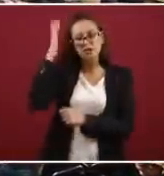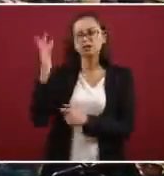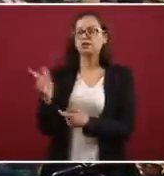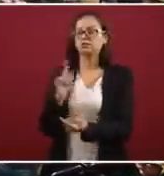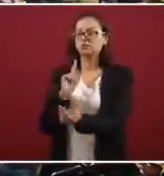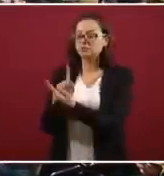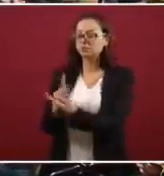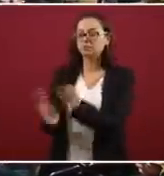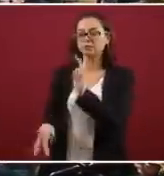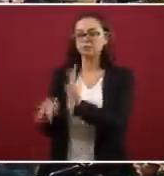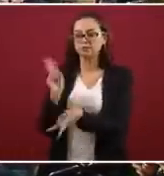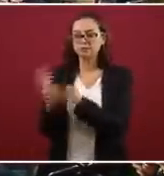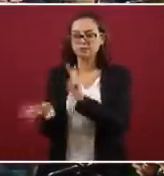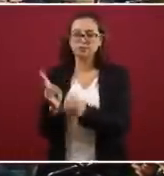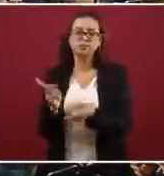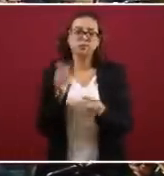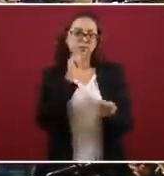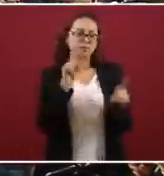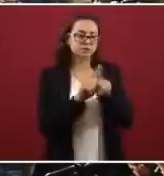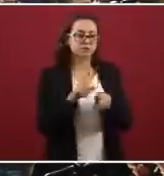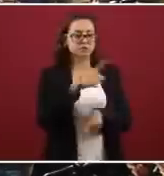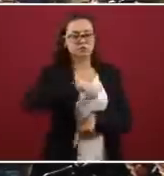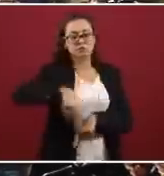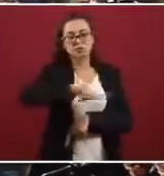consultar a los empresarios,